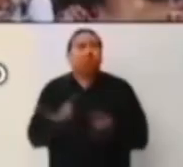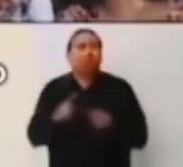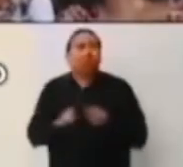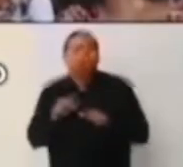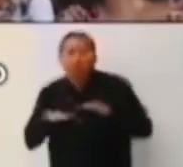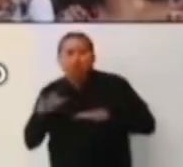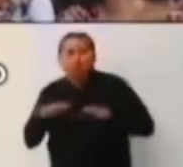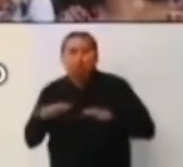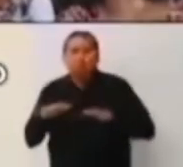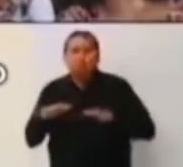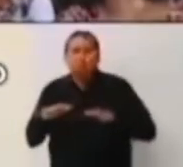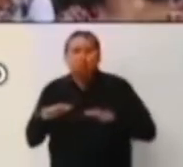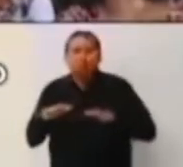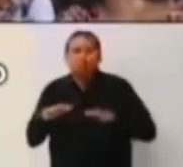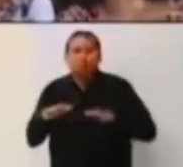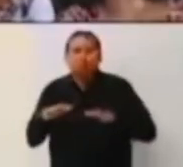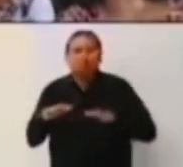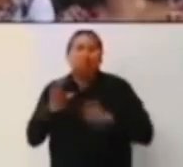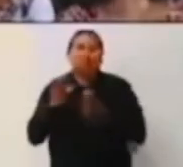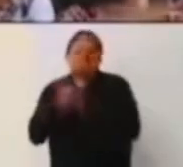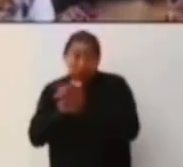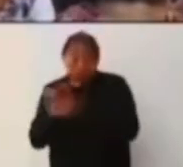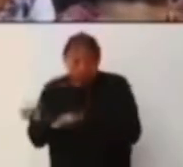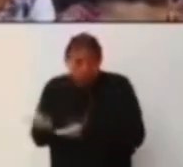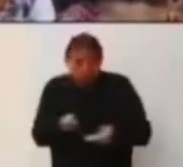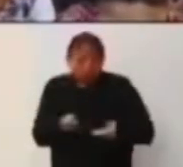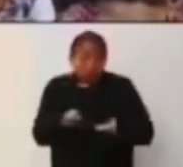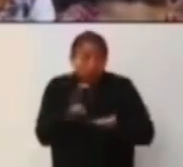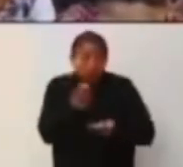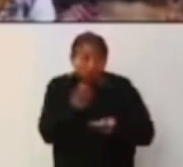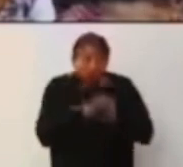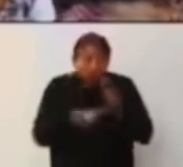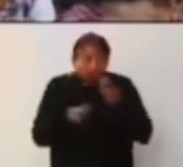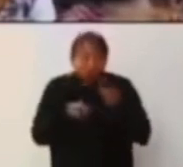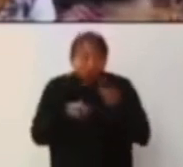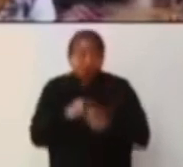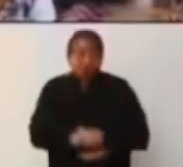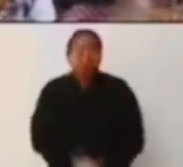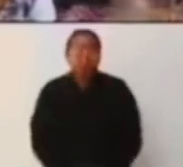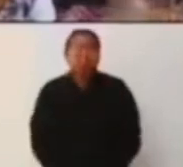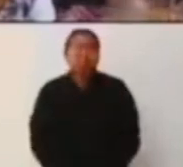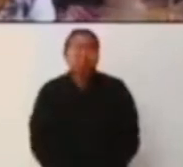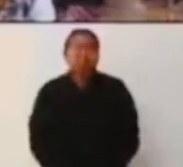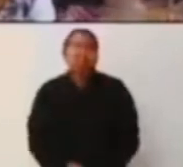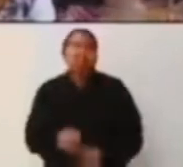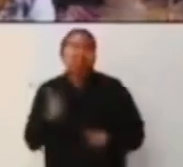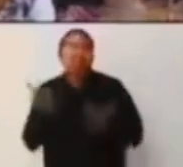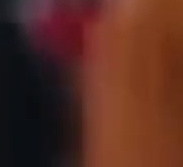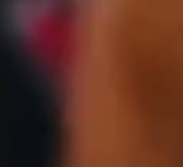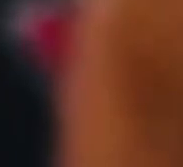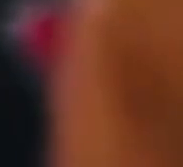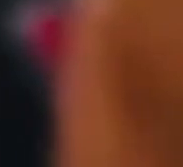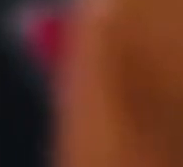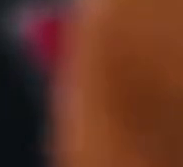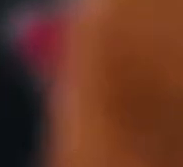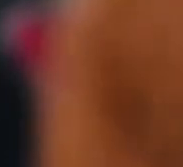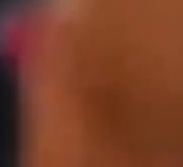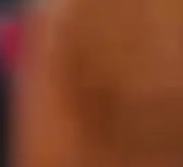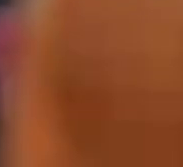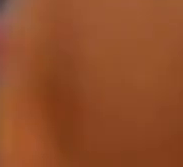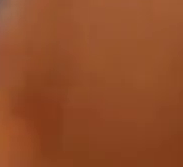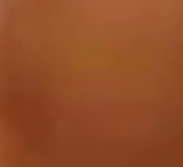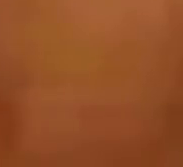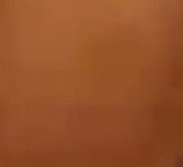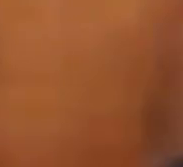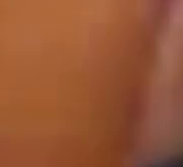pues la Constitución dice que la educación superior debe de ser gratuita, la educación media superior debe ser gratuita, pues